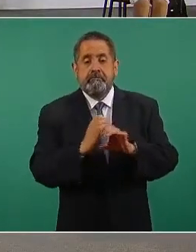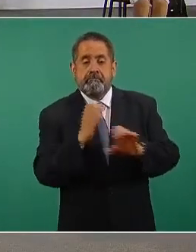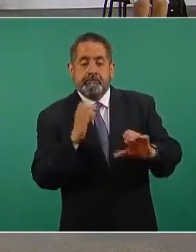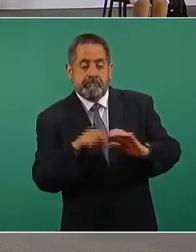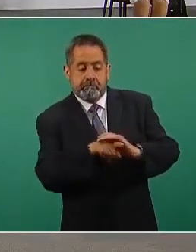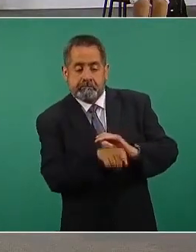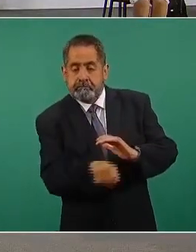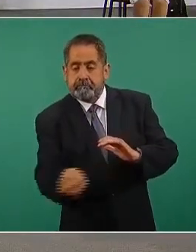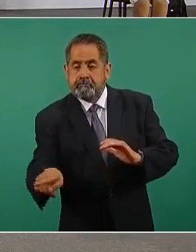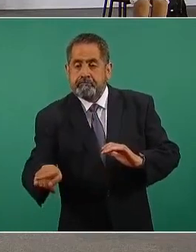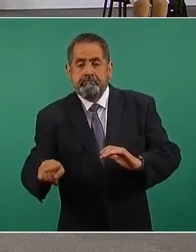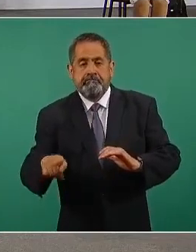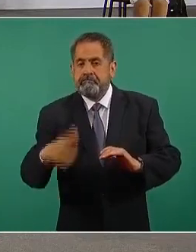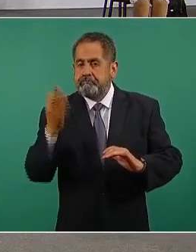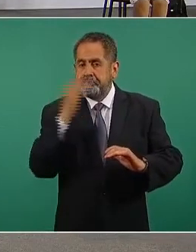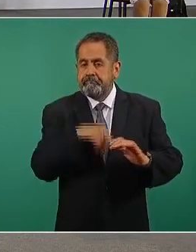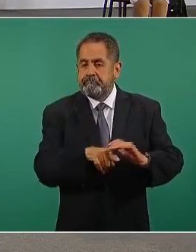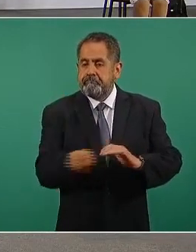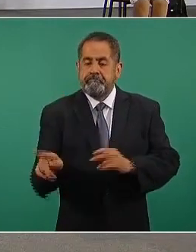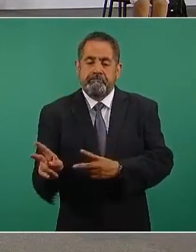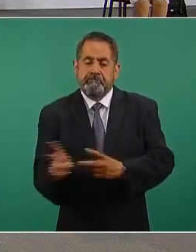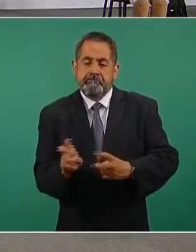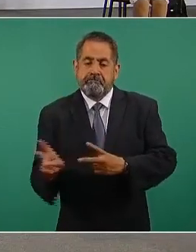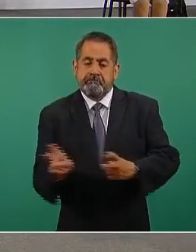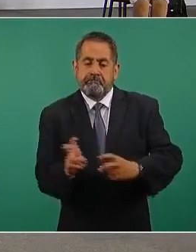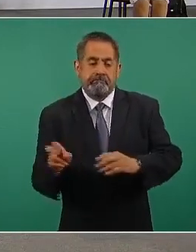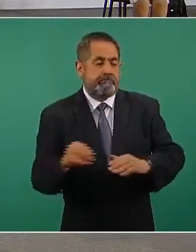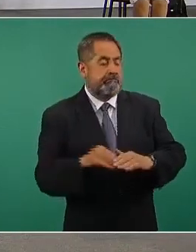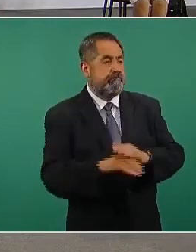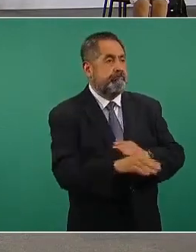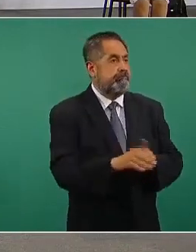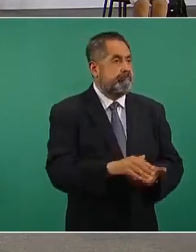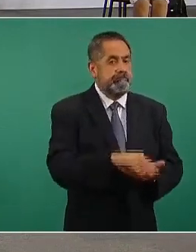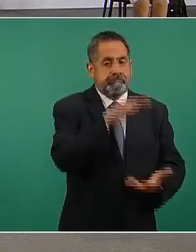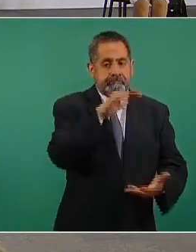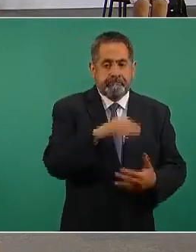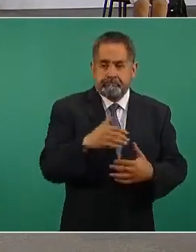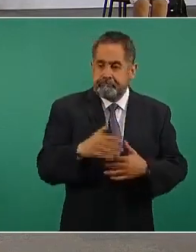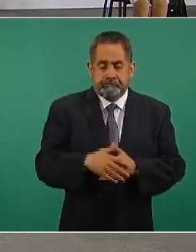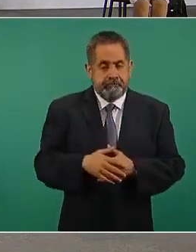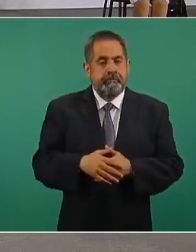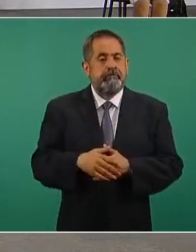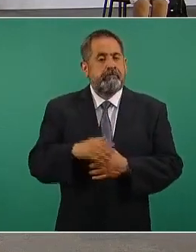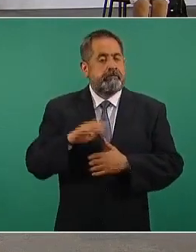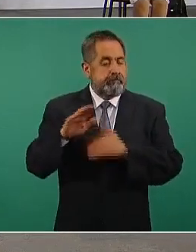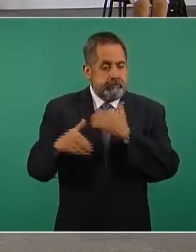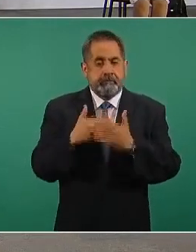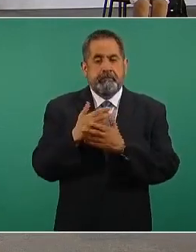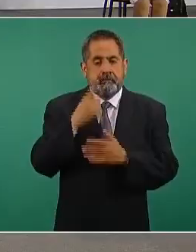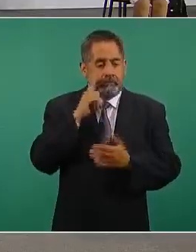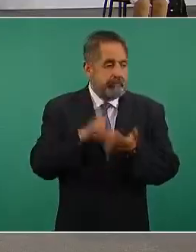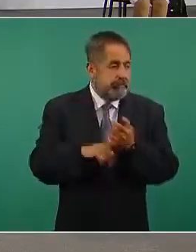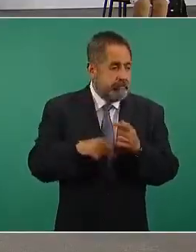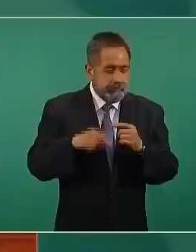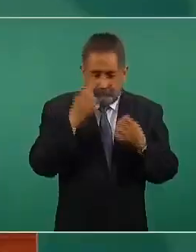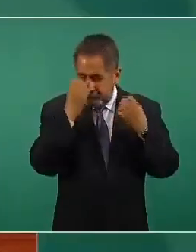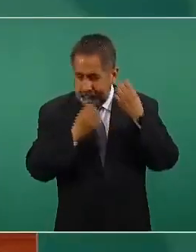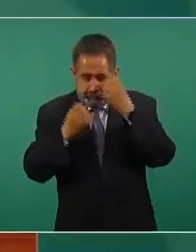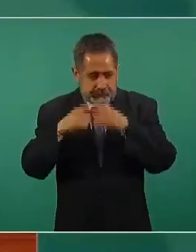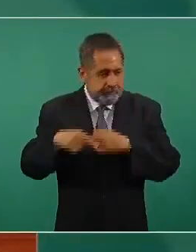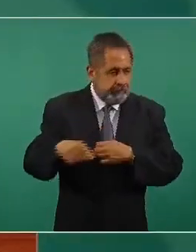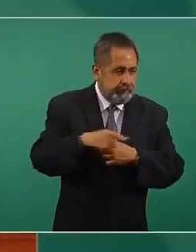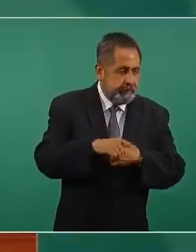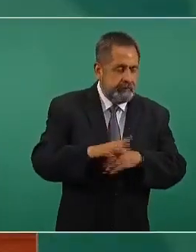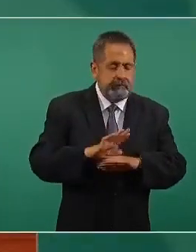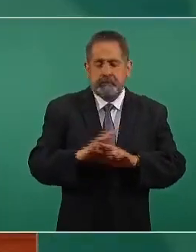las 18 horas del miércoles 31 de marzo, se confirma la prevalencia de 0% de